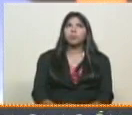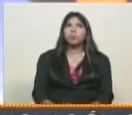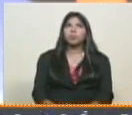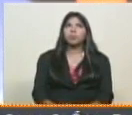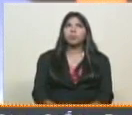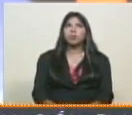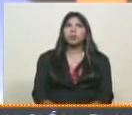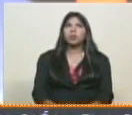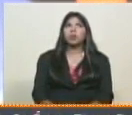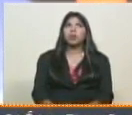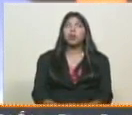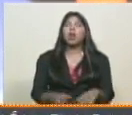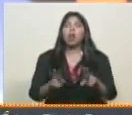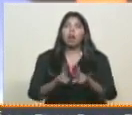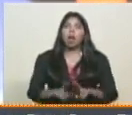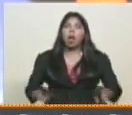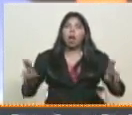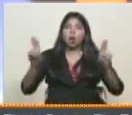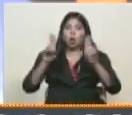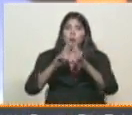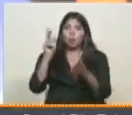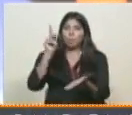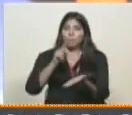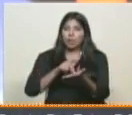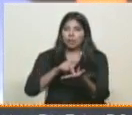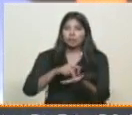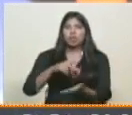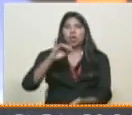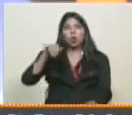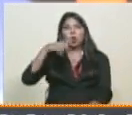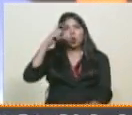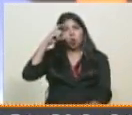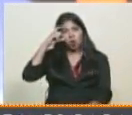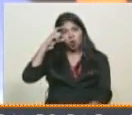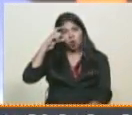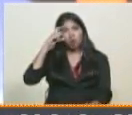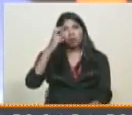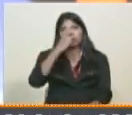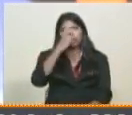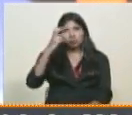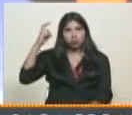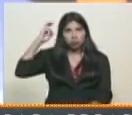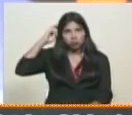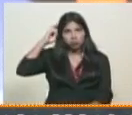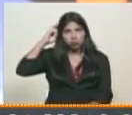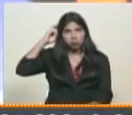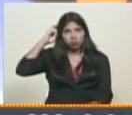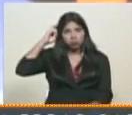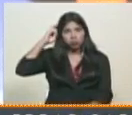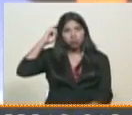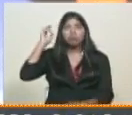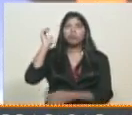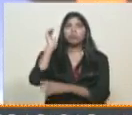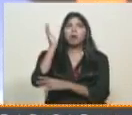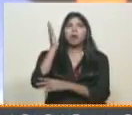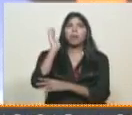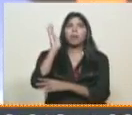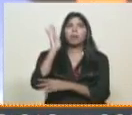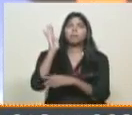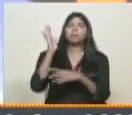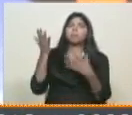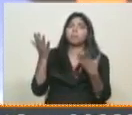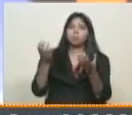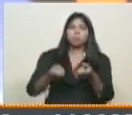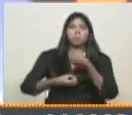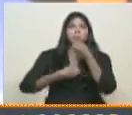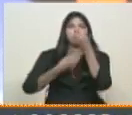de la organización de las naciones unidas recordemos que ahí estuvo el canciller de la república jorge arriaza e hizo un señalamiento bien importante